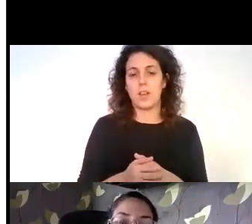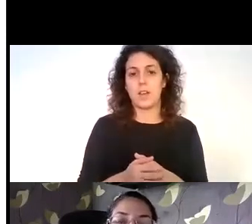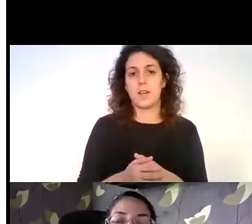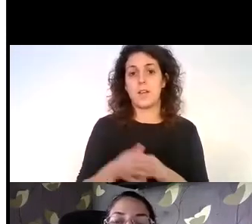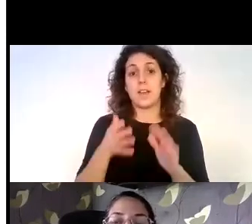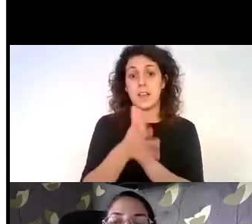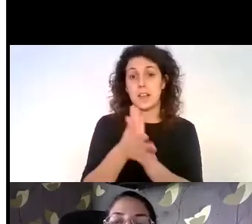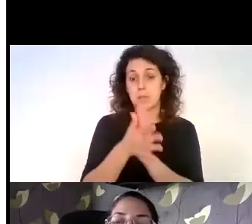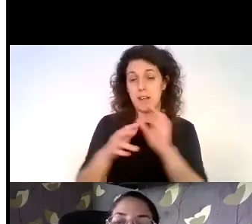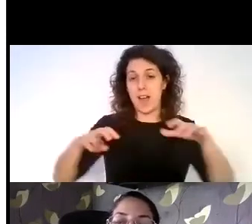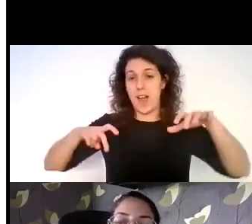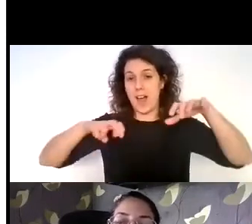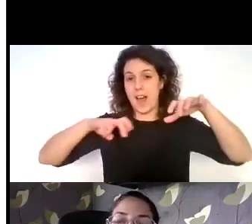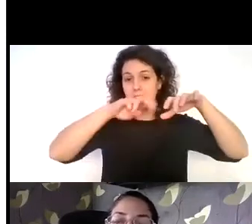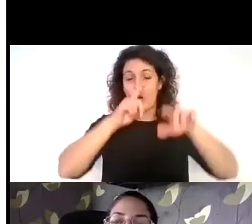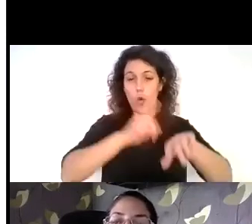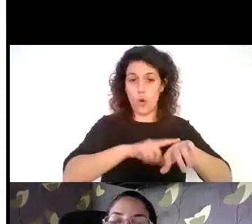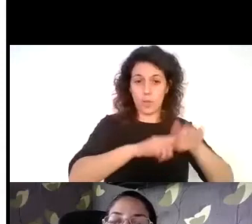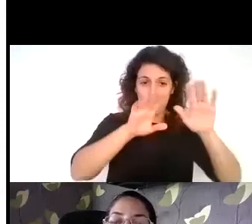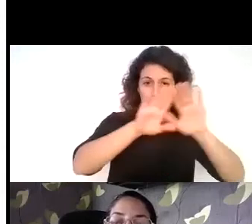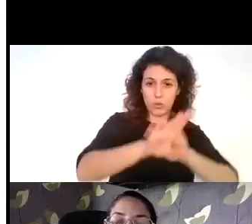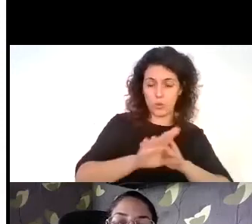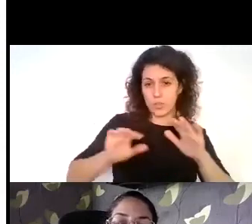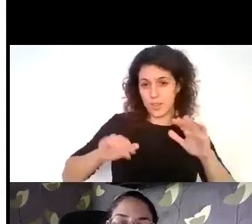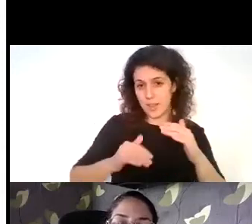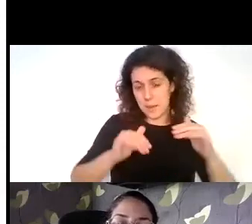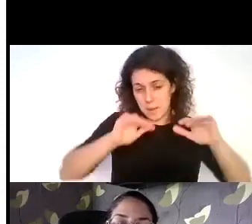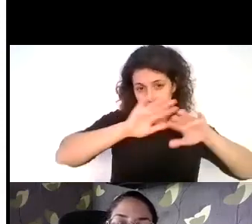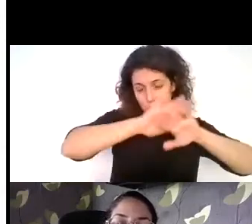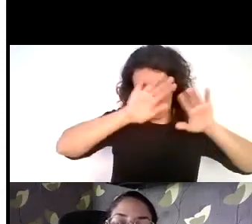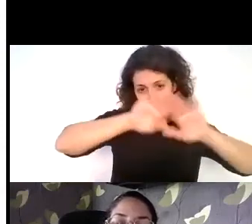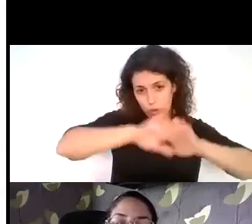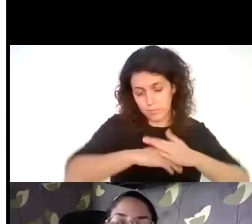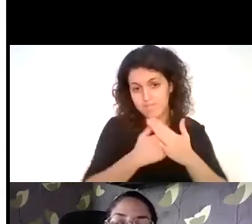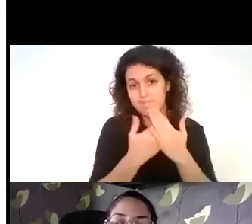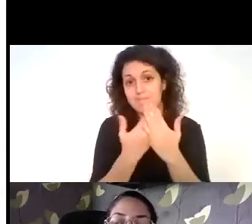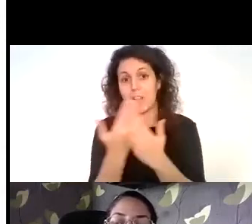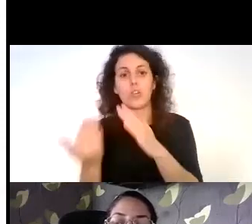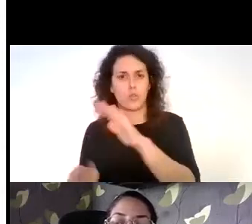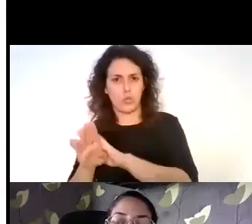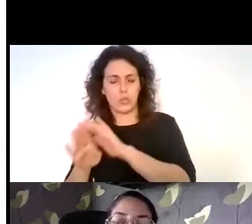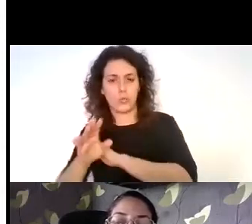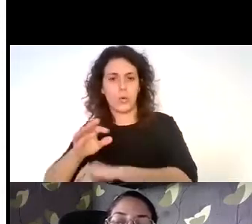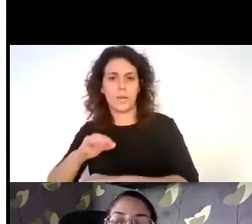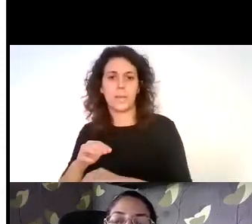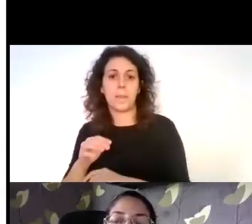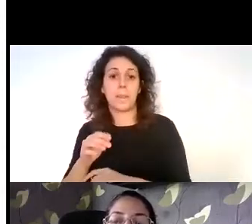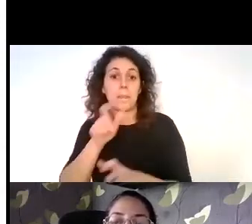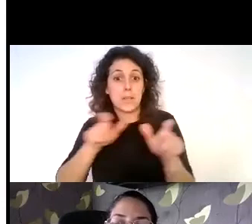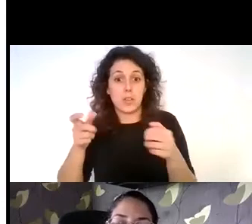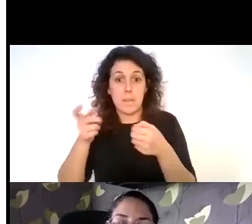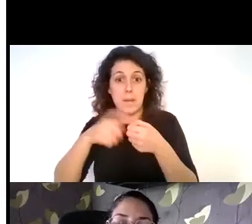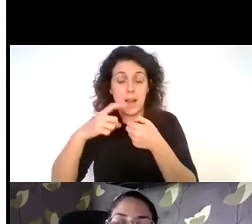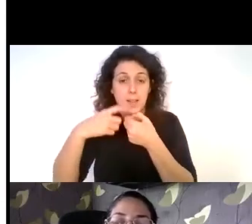video comienza en horas de la noche, continúa al amanecer y finaliza cuando ya es de día. Las tomas son los participantes con